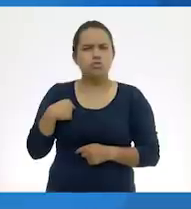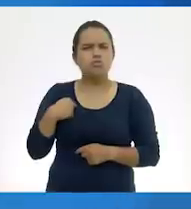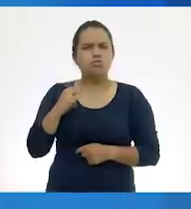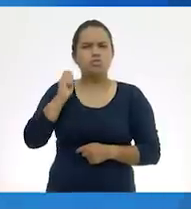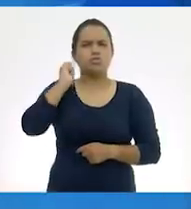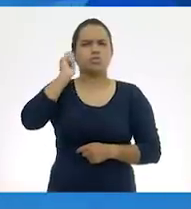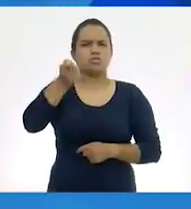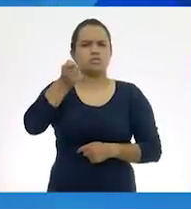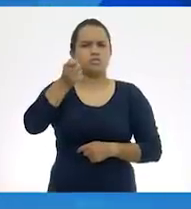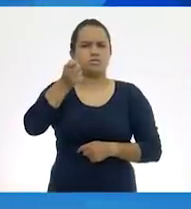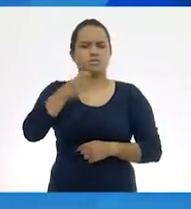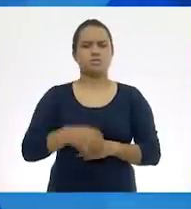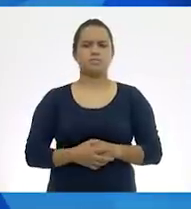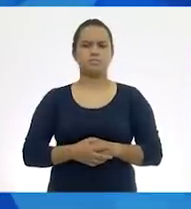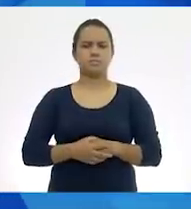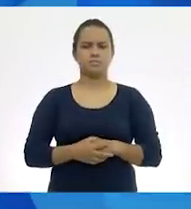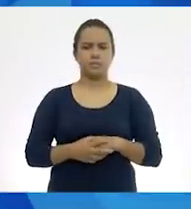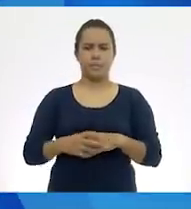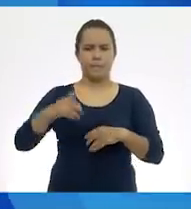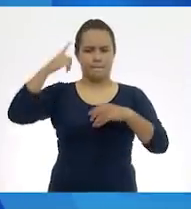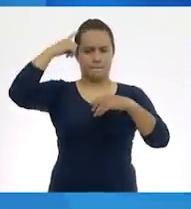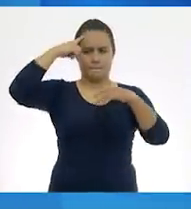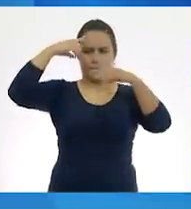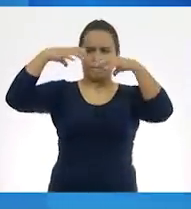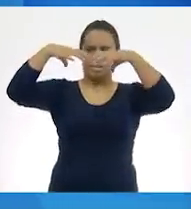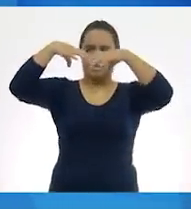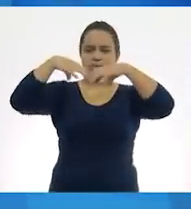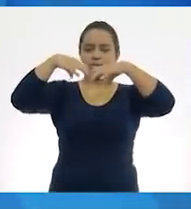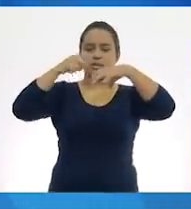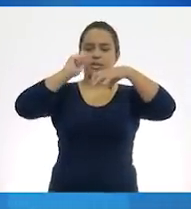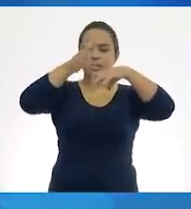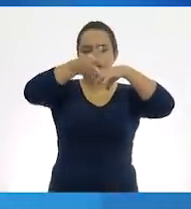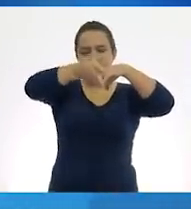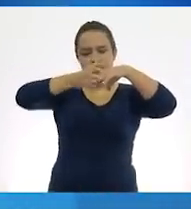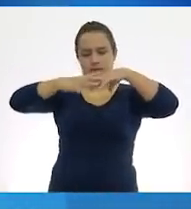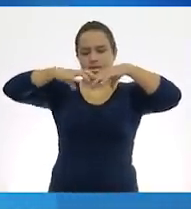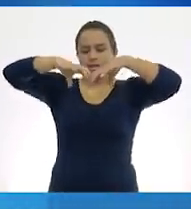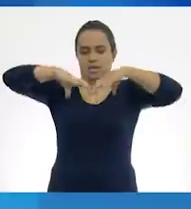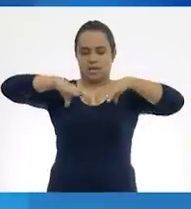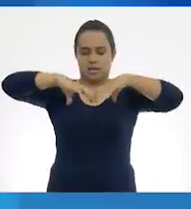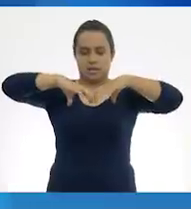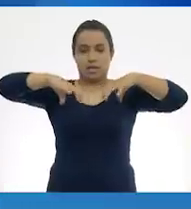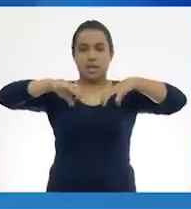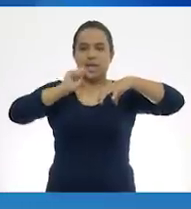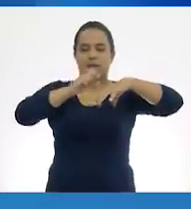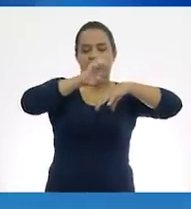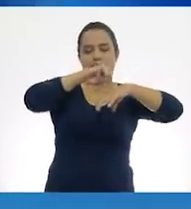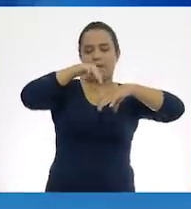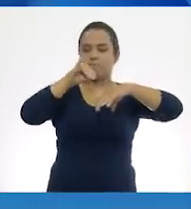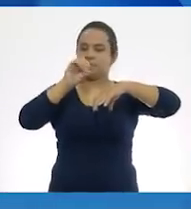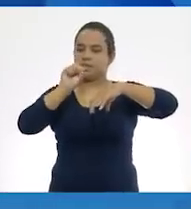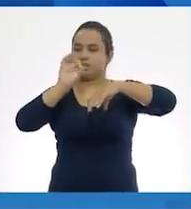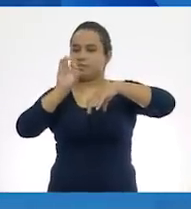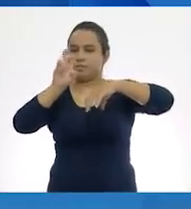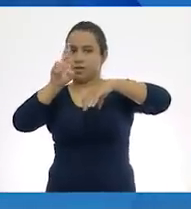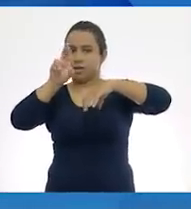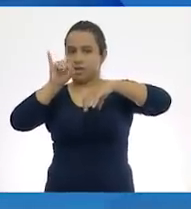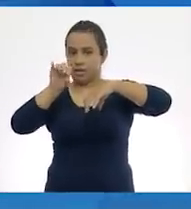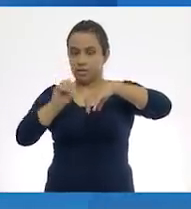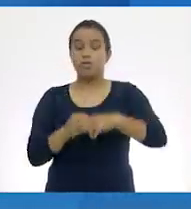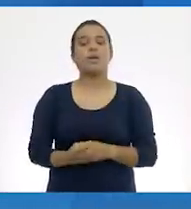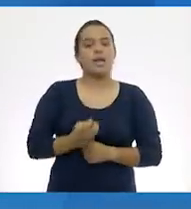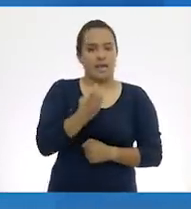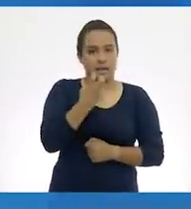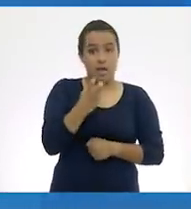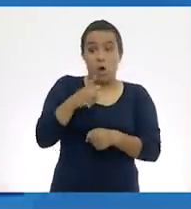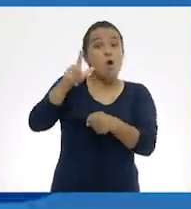estuviéramos arriba de nuestro cerebro y lo dividimos en estas dos partes y esos son los hemisferios. Así es, no precisamente